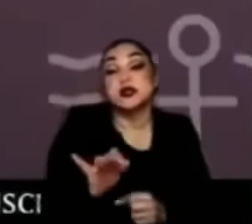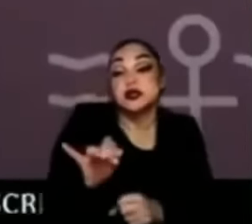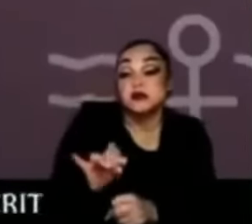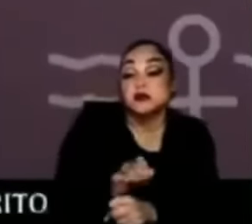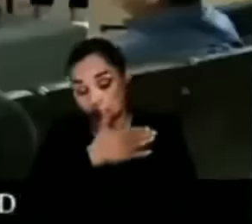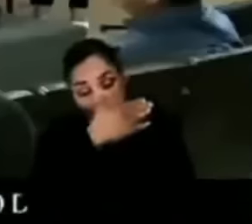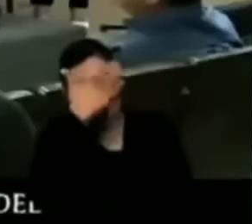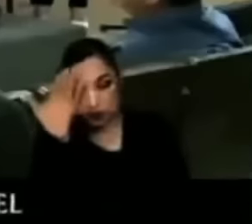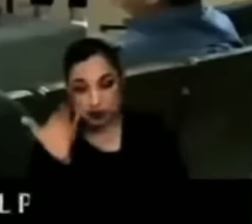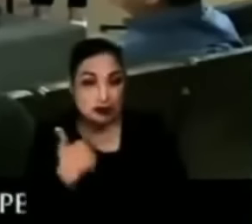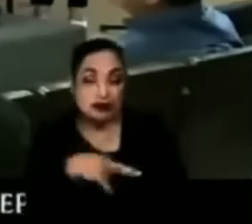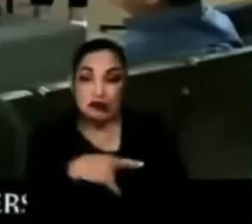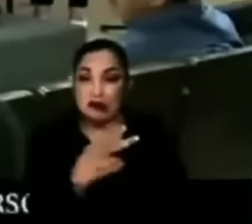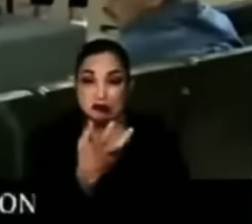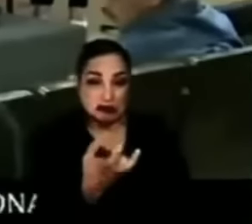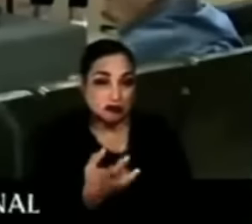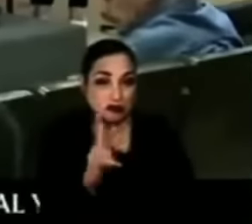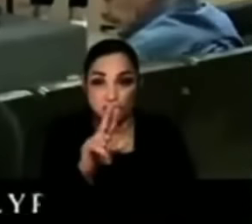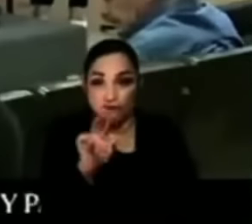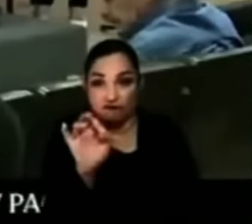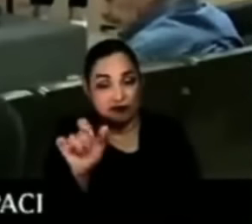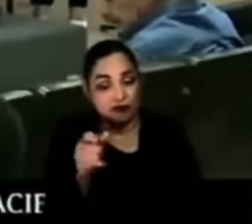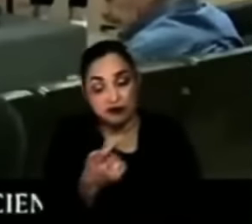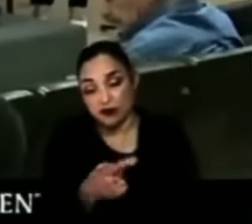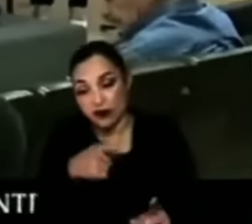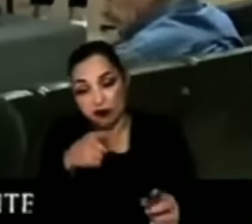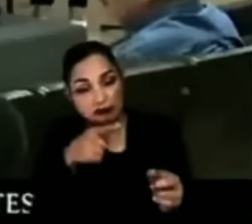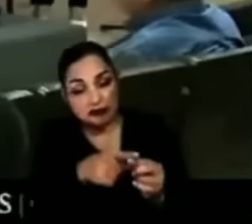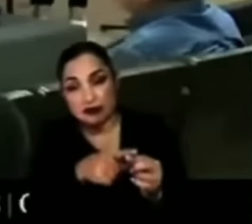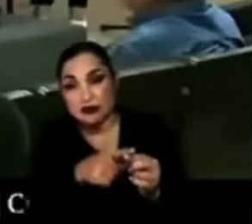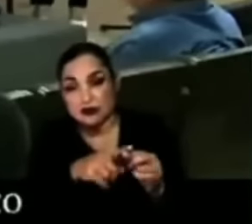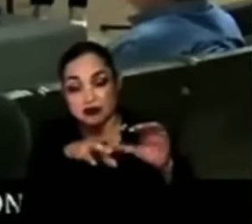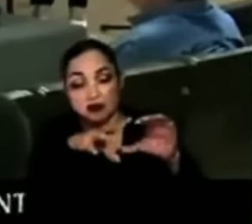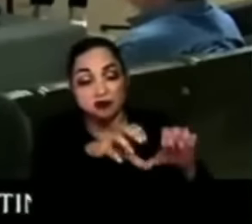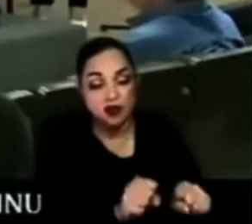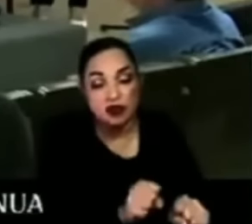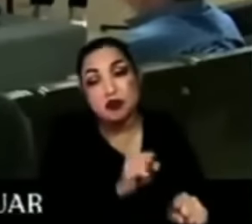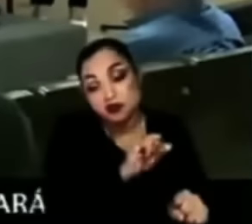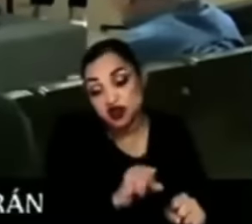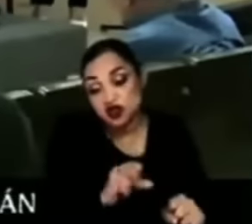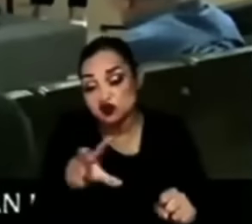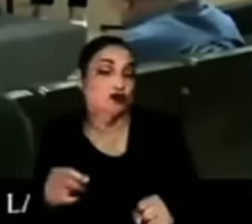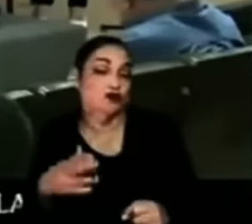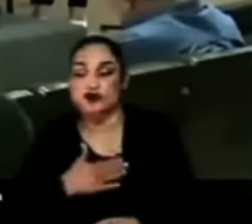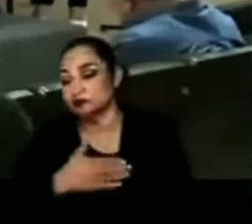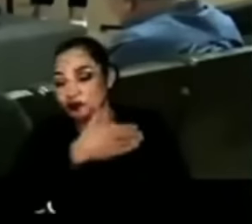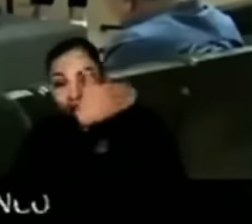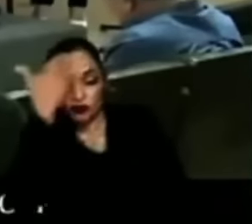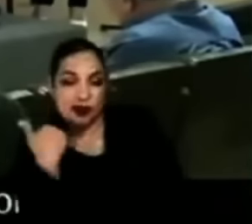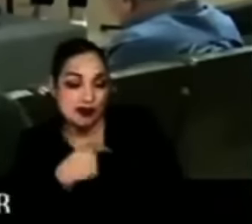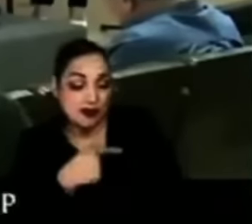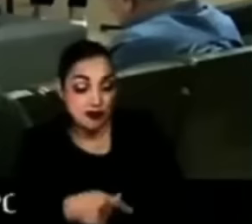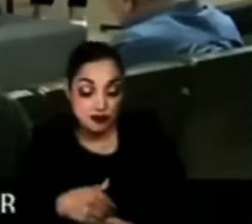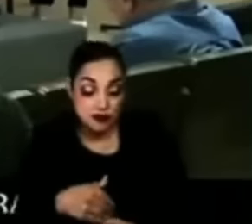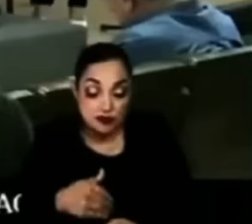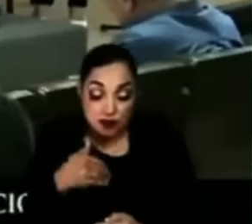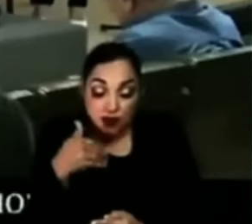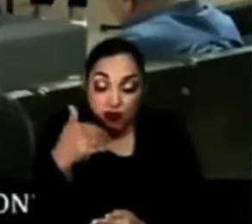montaje. No sé a quiénes podrá alcanzar y a quiénes no. Ellos adelantaron